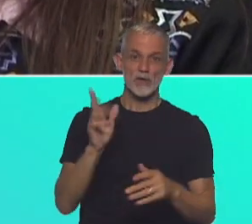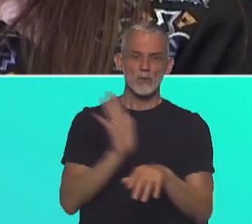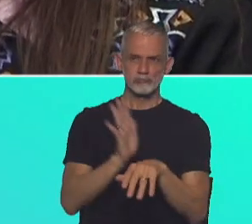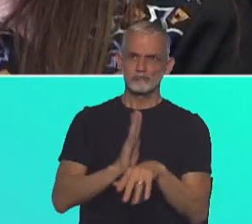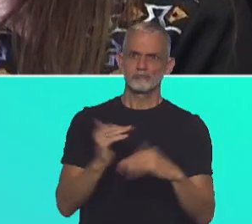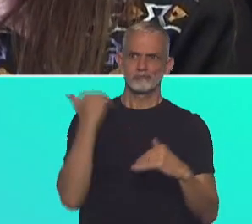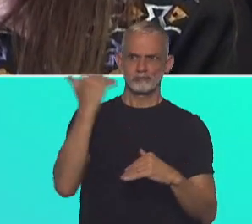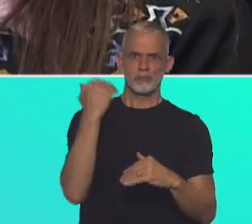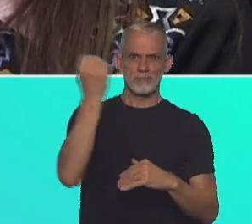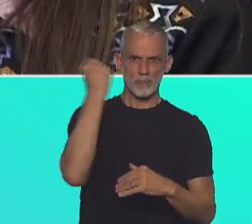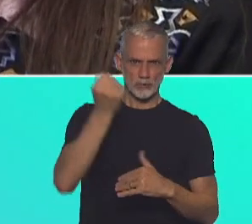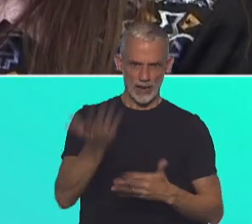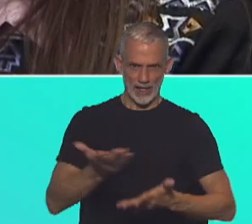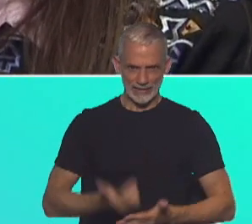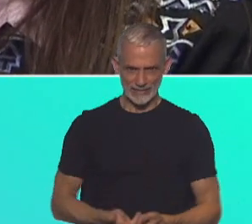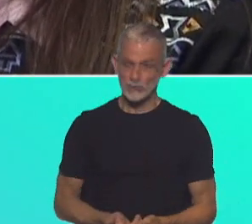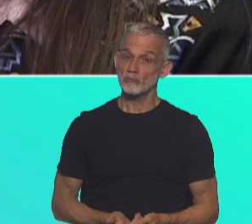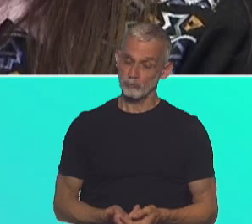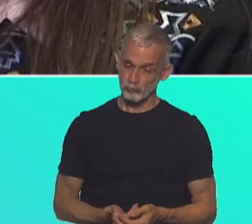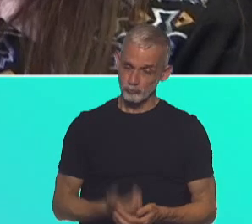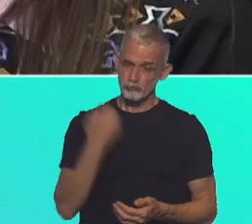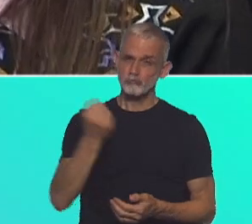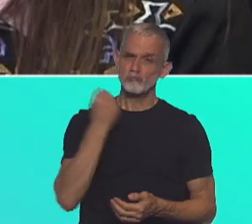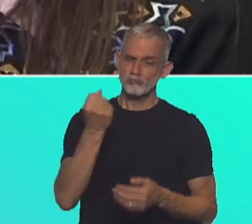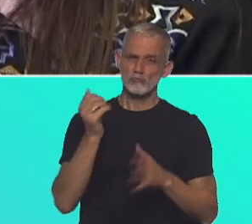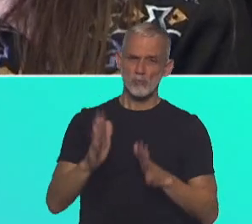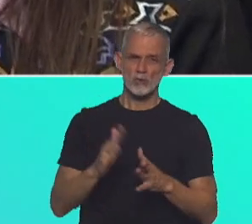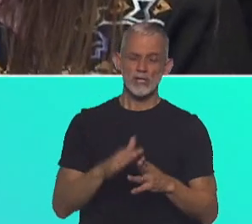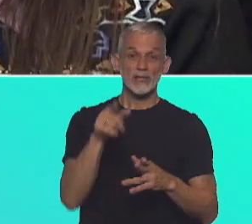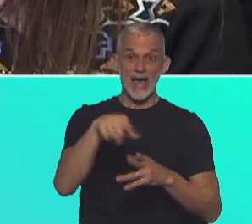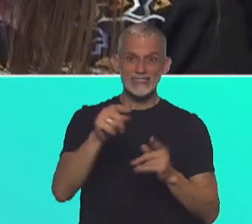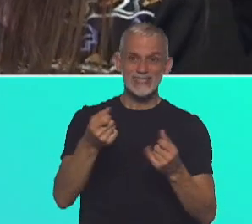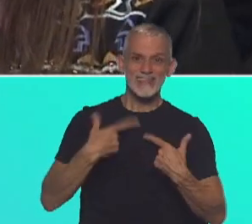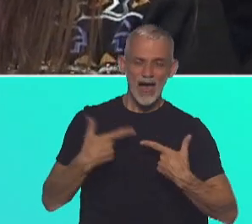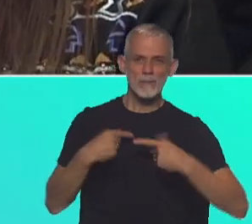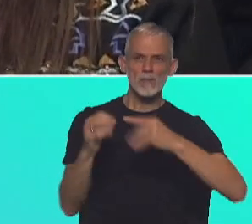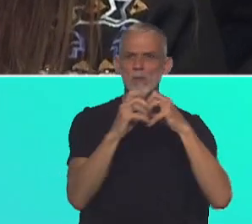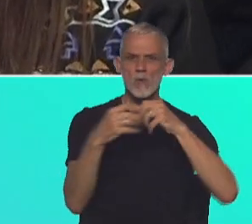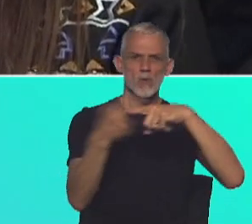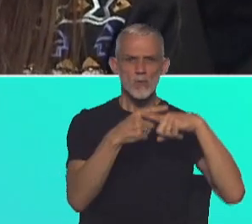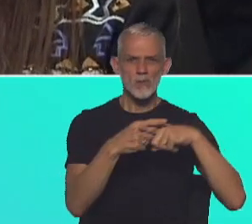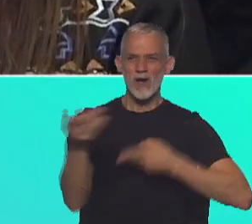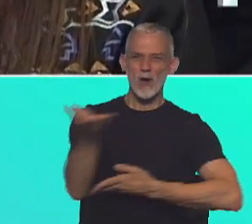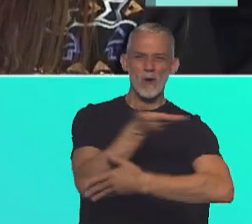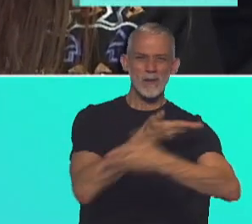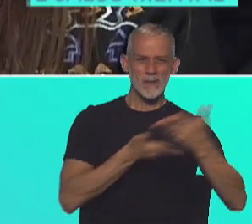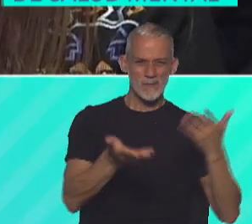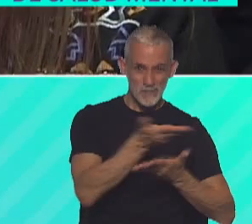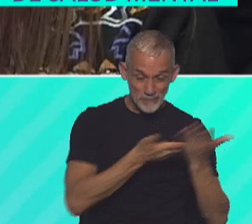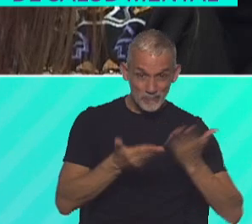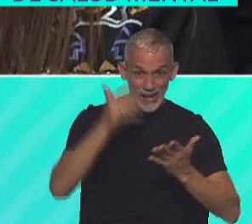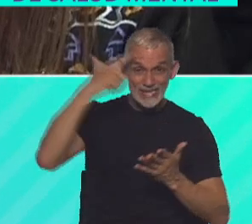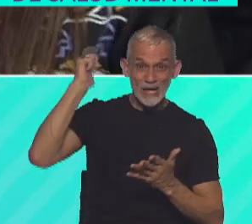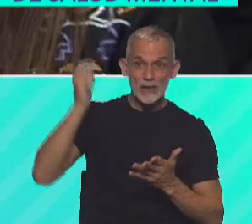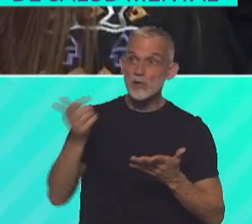importante. Importante, hay que destacarlo. Por supuesto hay que destacarlo y eso nos va a permitir debatir y compartir experiencias que nos van a